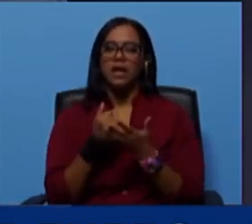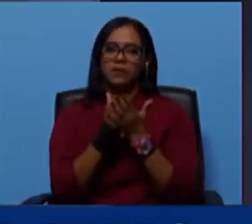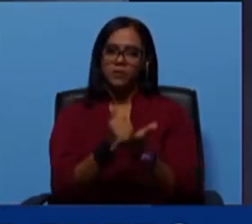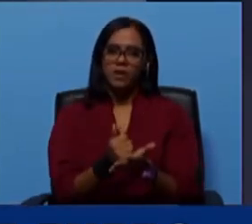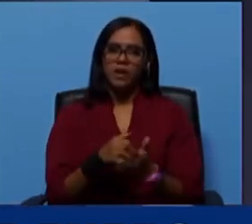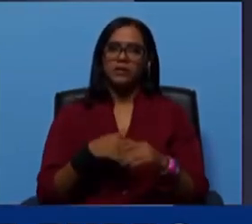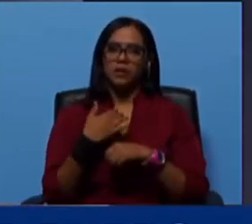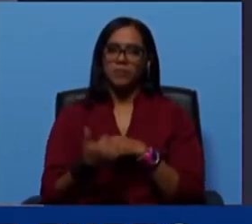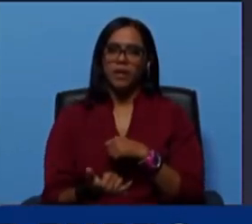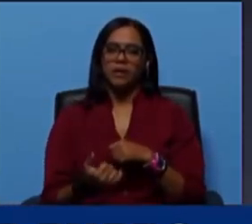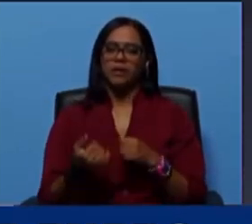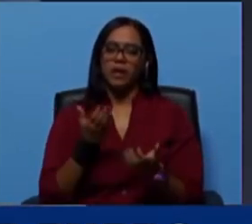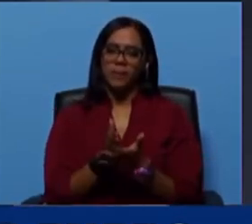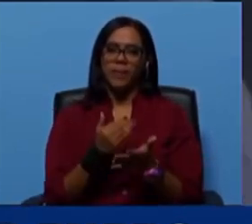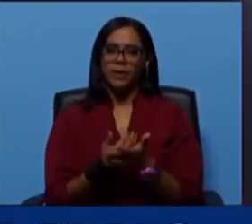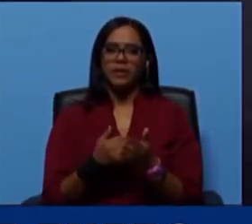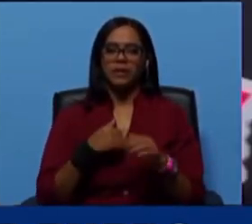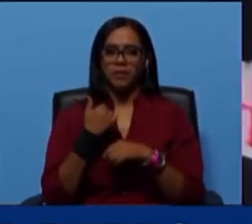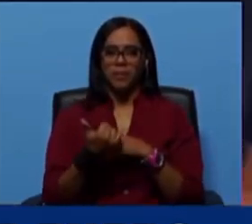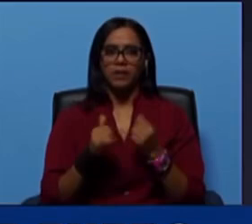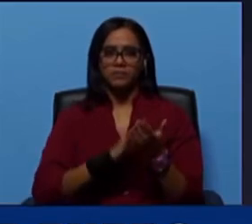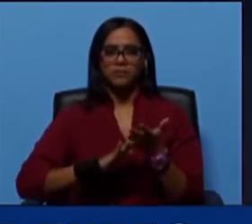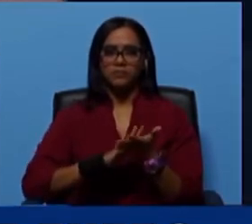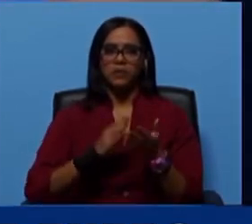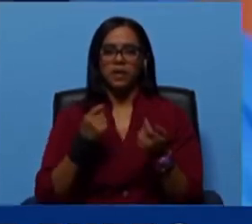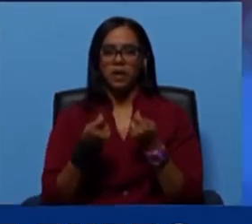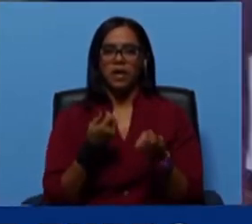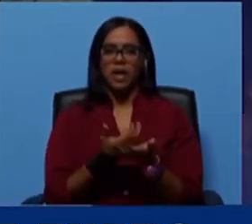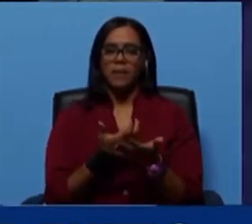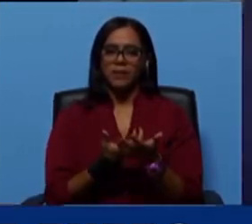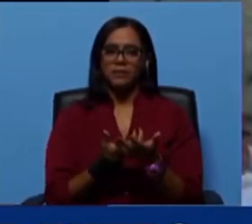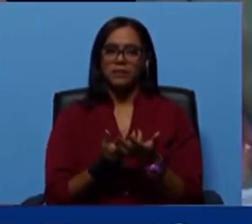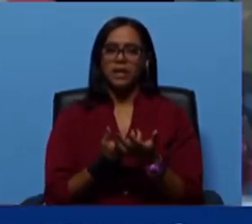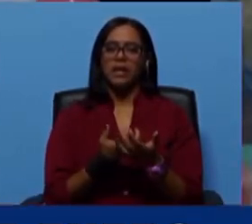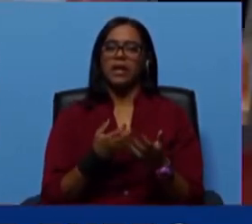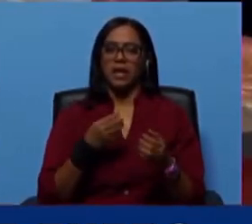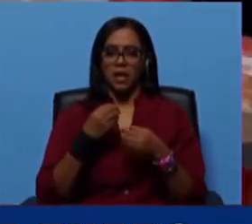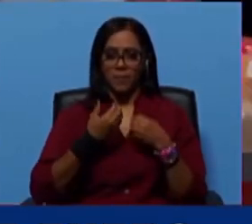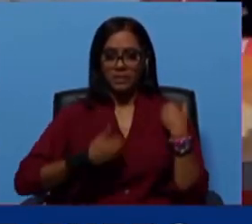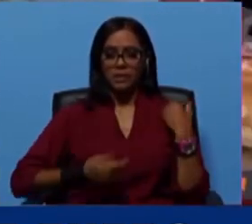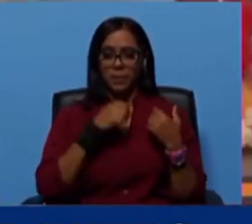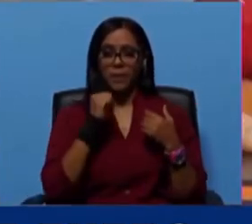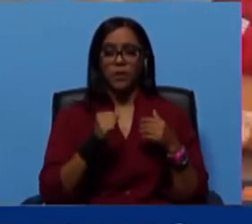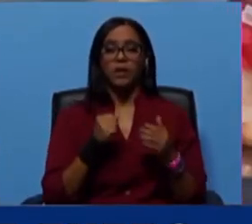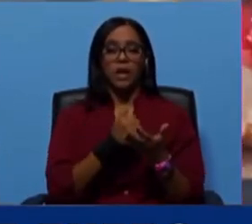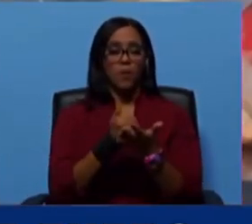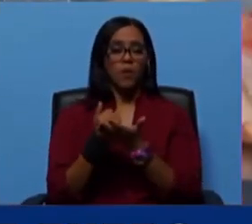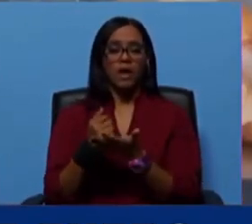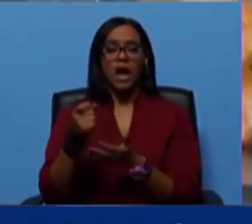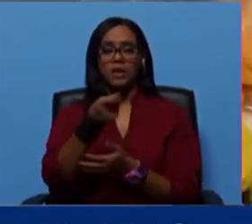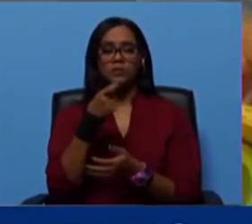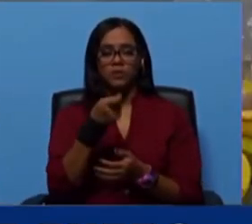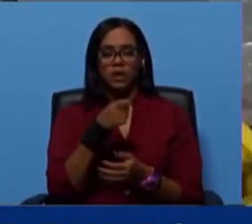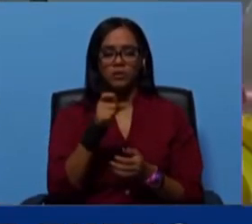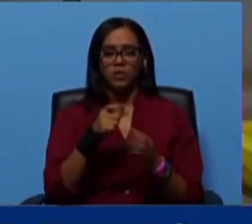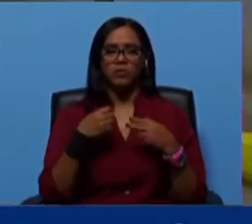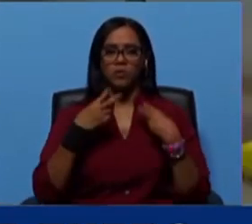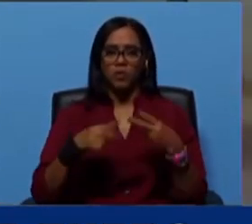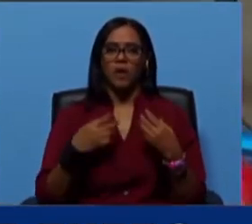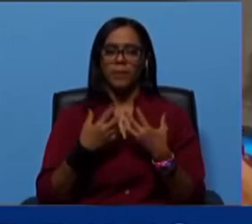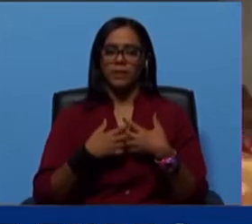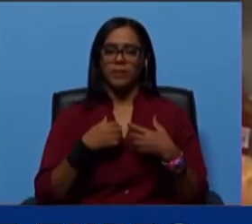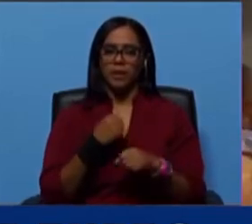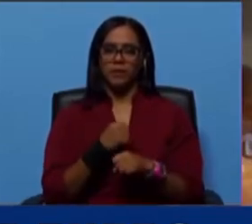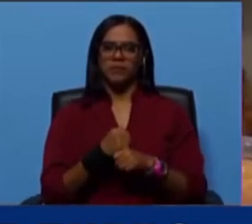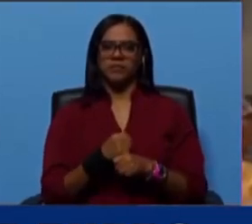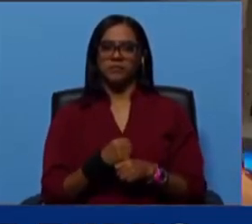plan, que es parte del plan de recuperación económica que lanzó el presidente Nicolás Maduro y que busca beneficiar a todos estos nuevos emprendimientos.